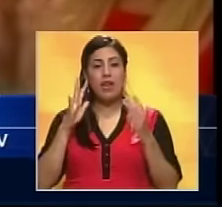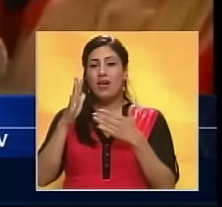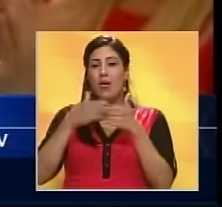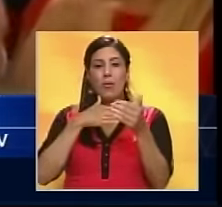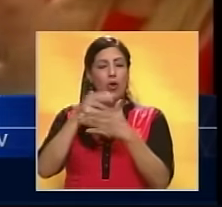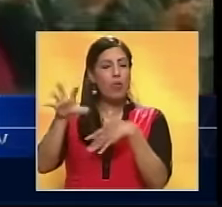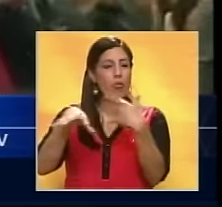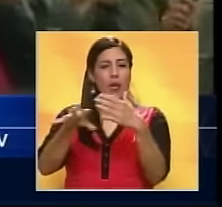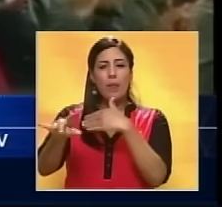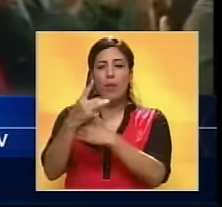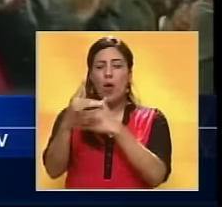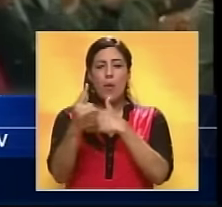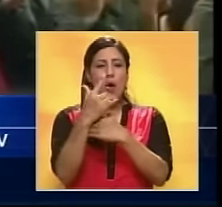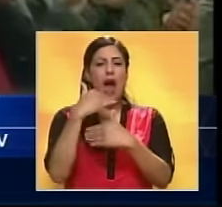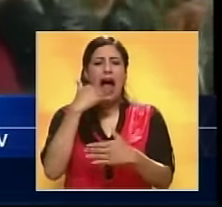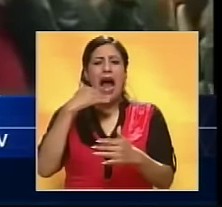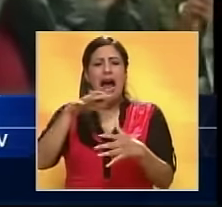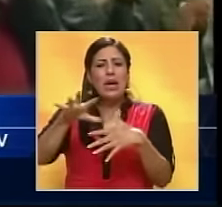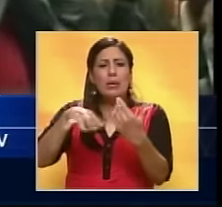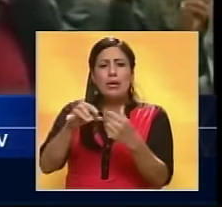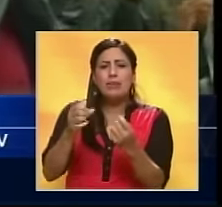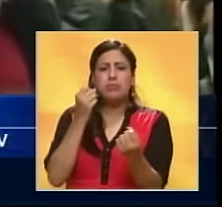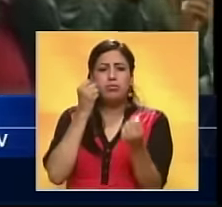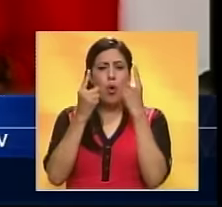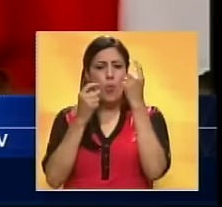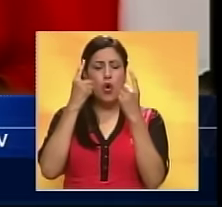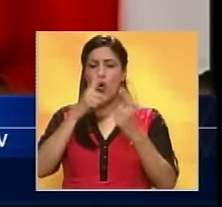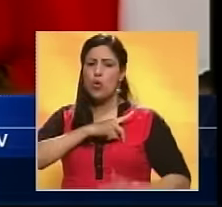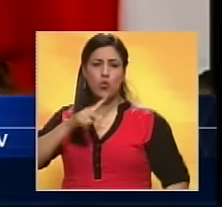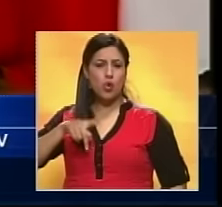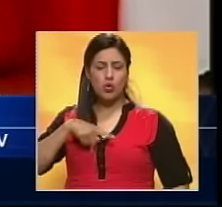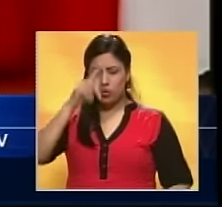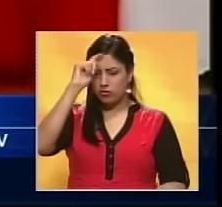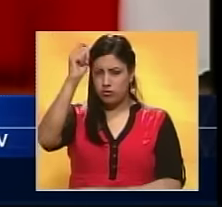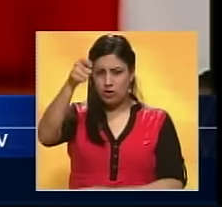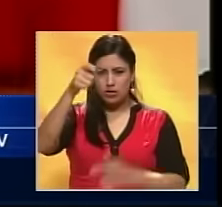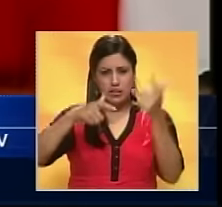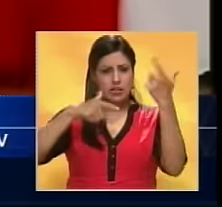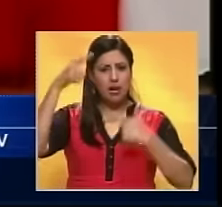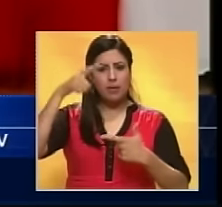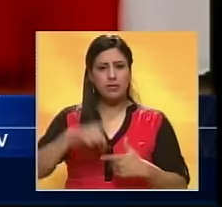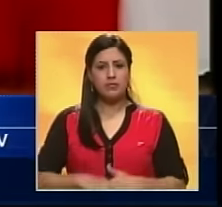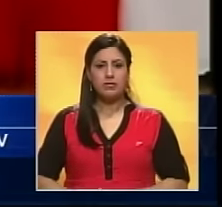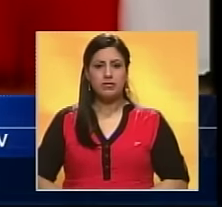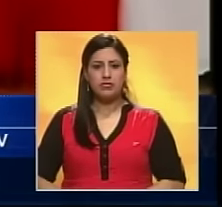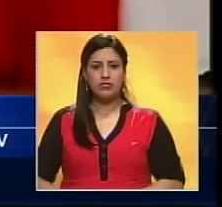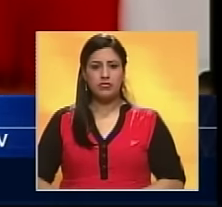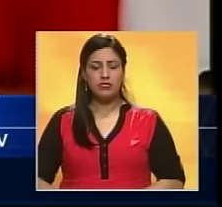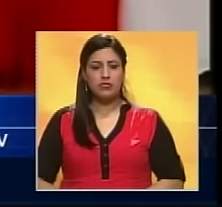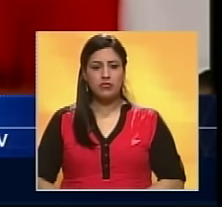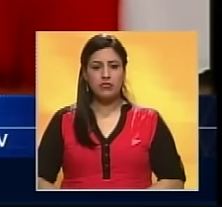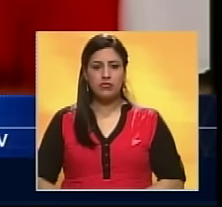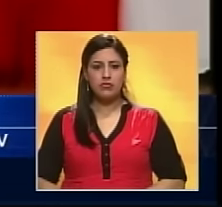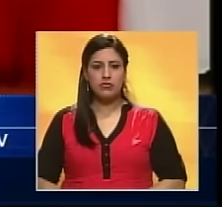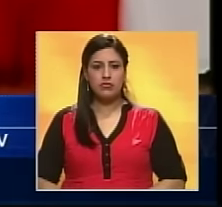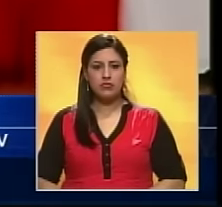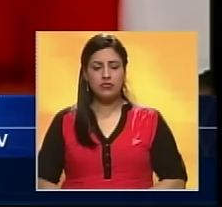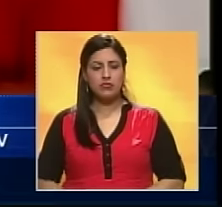Pase lo que pase y en cualquier circunstancia nosotros seremos leales al comandante Hugo Chávez.